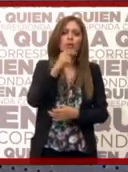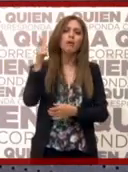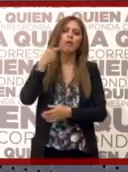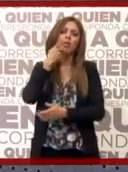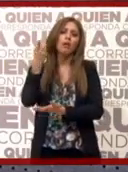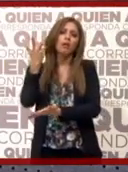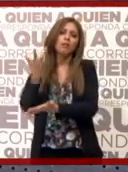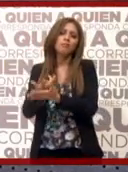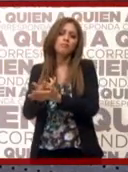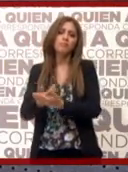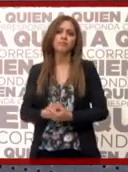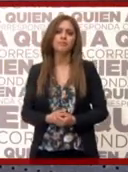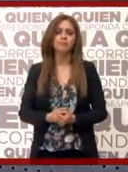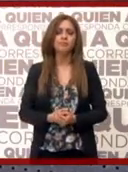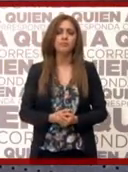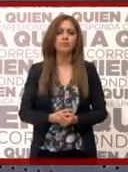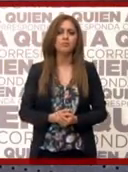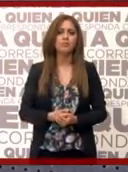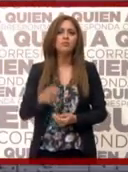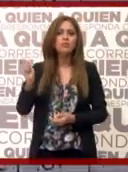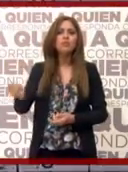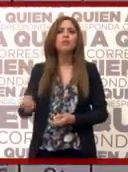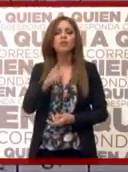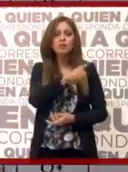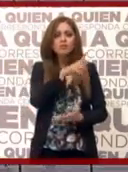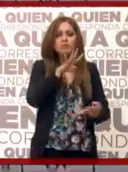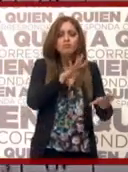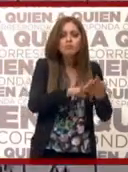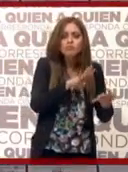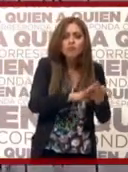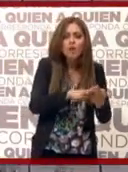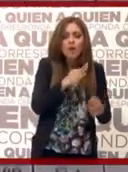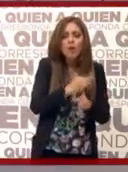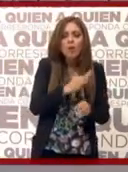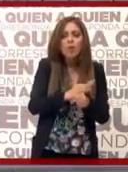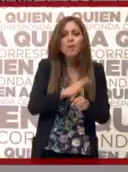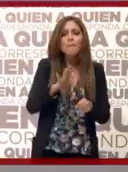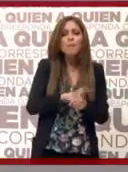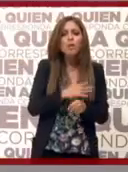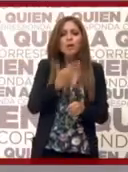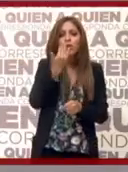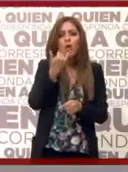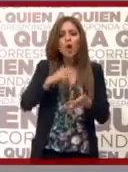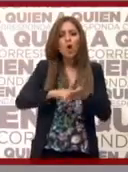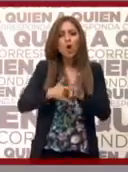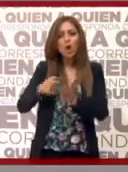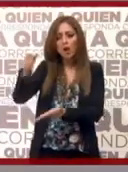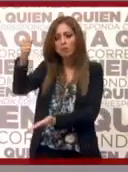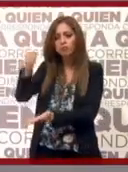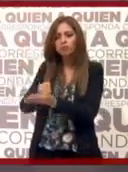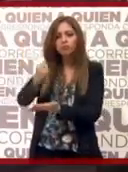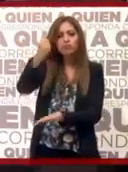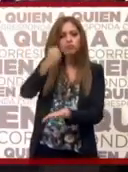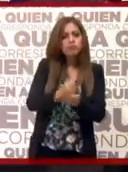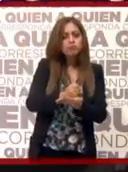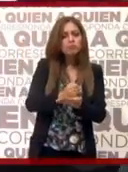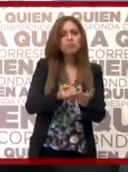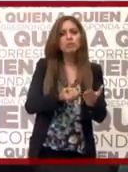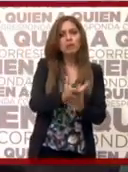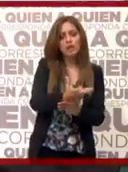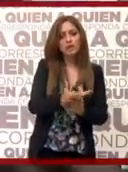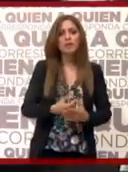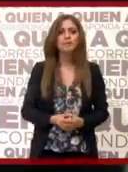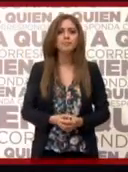toma auto de formal prisión porque no tiene la hora de salida, de entradas y salidas. Aseguran